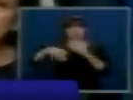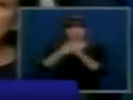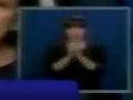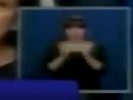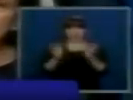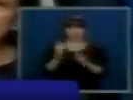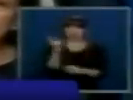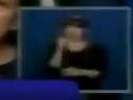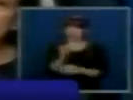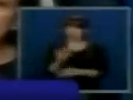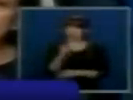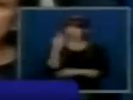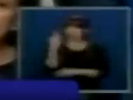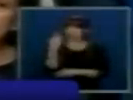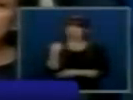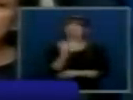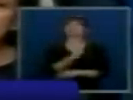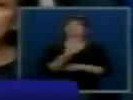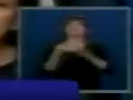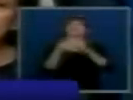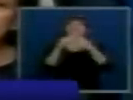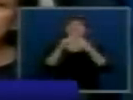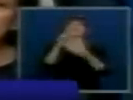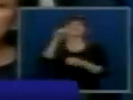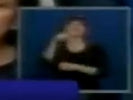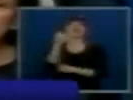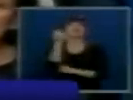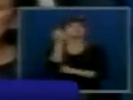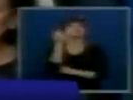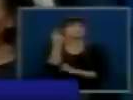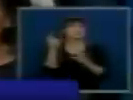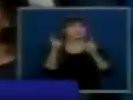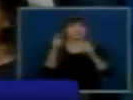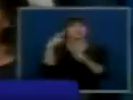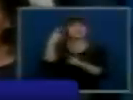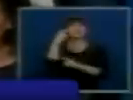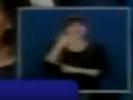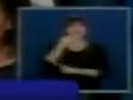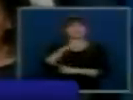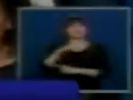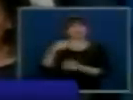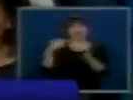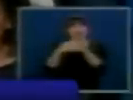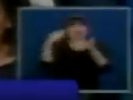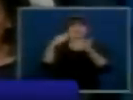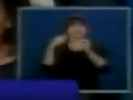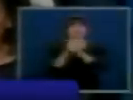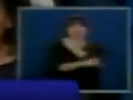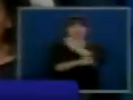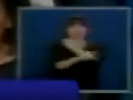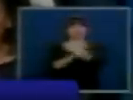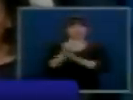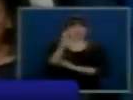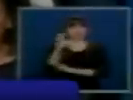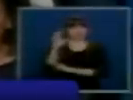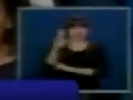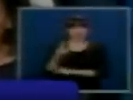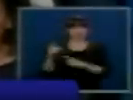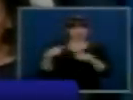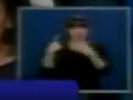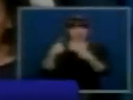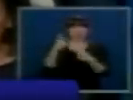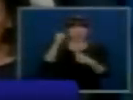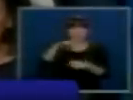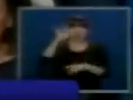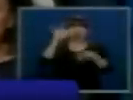así, nuestro pueblo podrá comprender la causa de los males que agobian al Estado costarricense, determinar las reformas